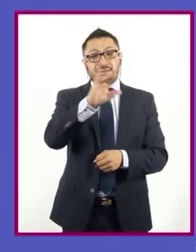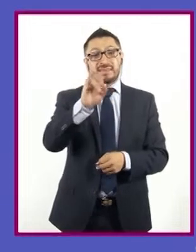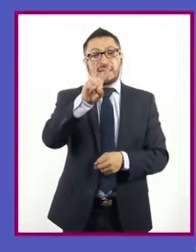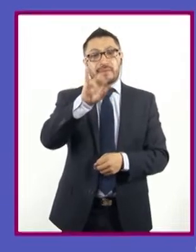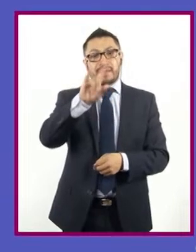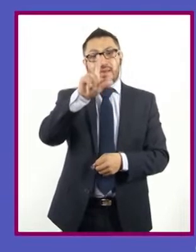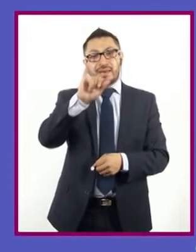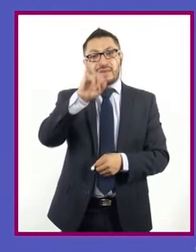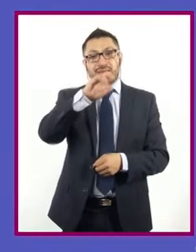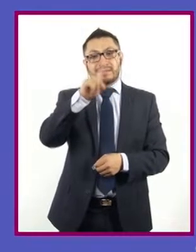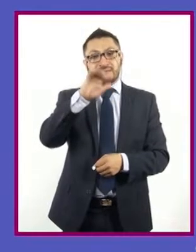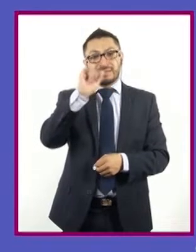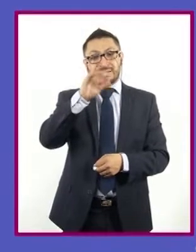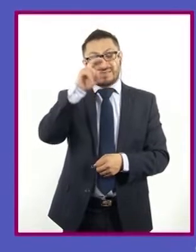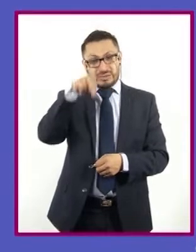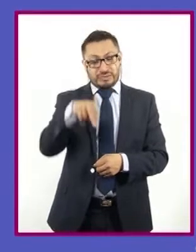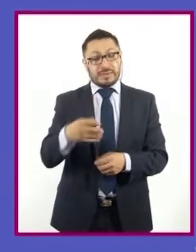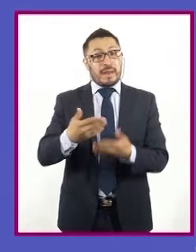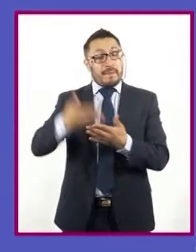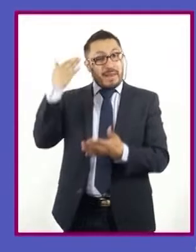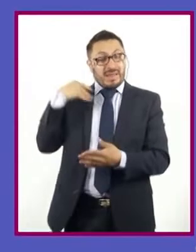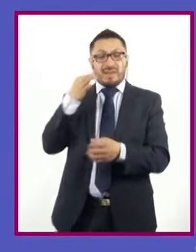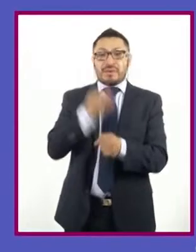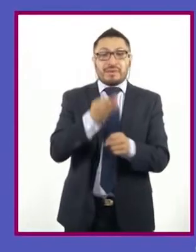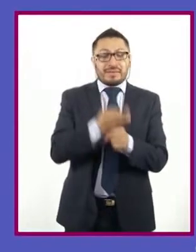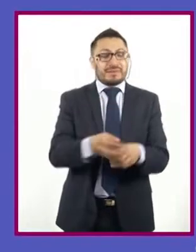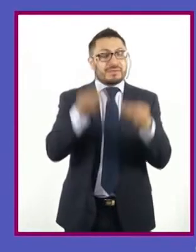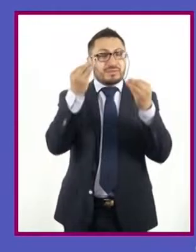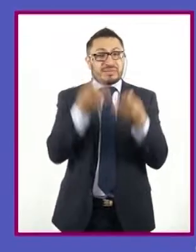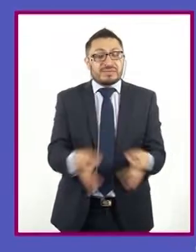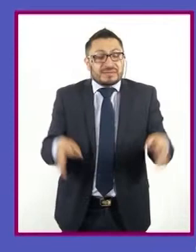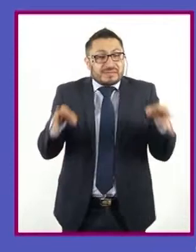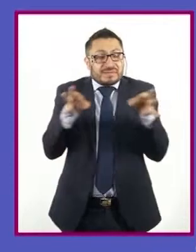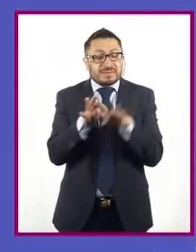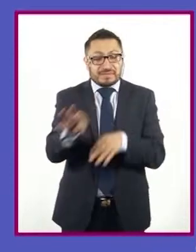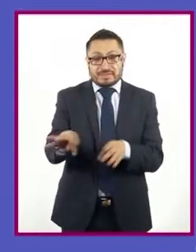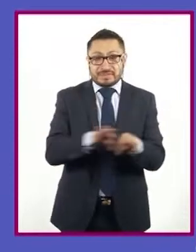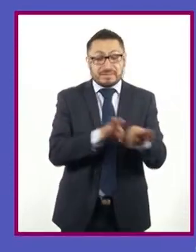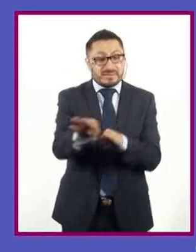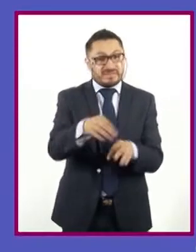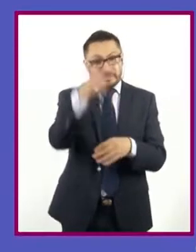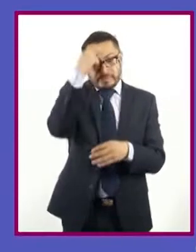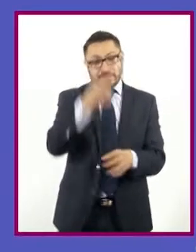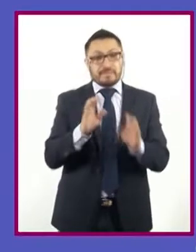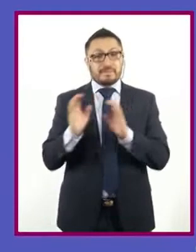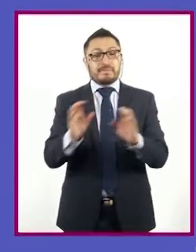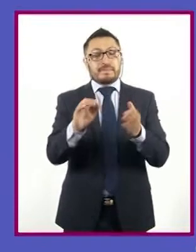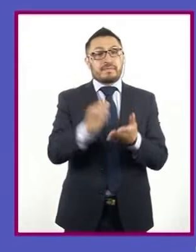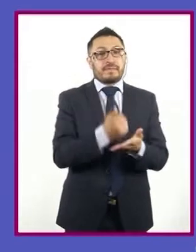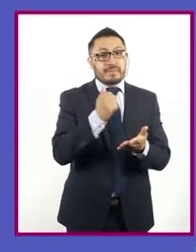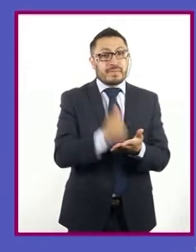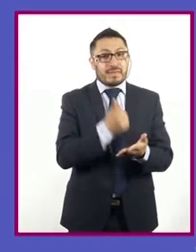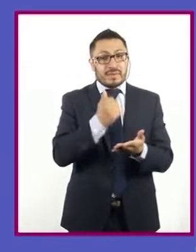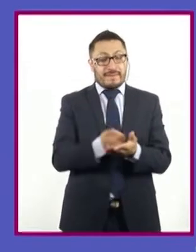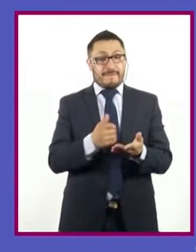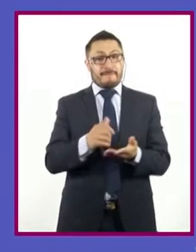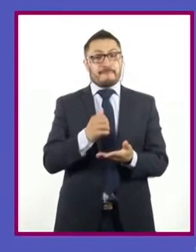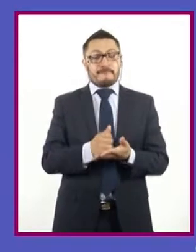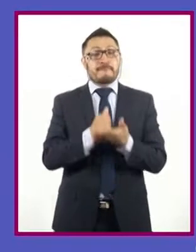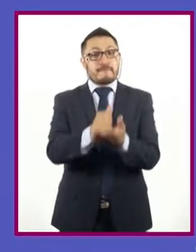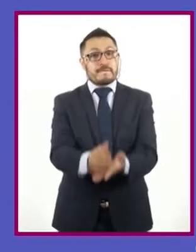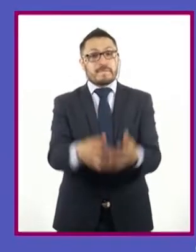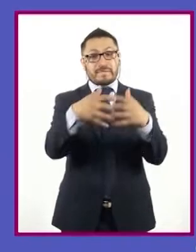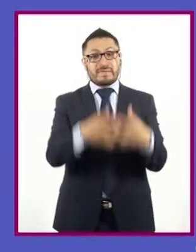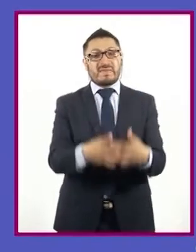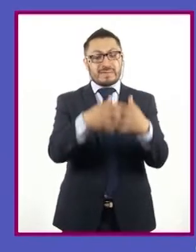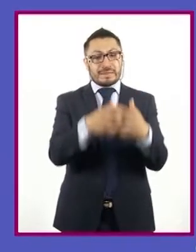pasado como en la actualidad, el enorme trabajo que requiere la tierra para el cultivo del arroz, para construir y mantener el sistema de terrazas o